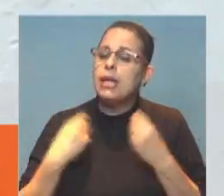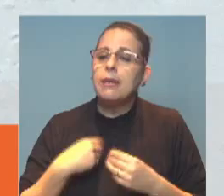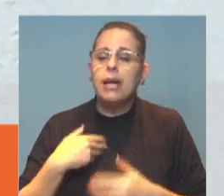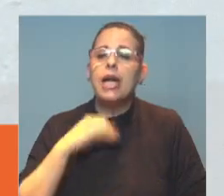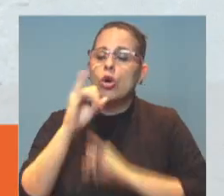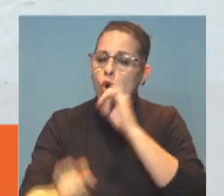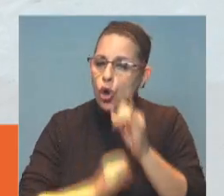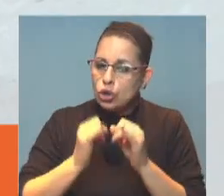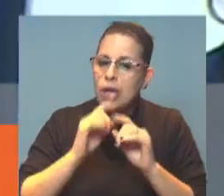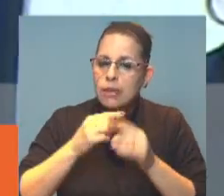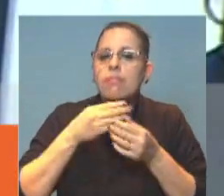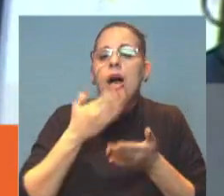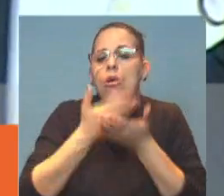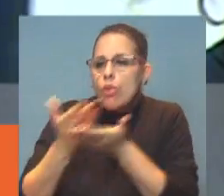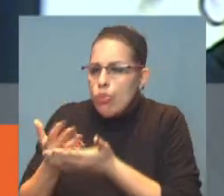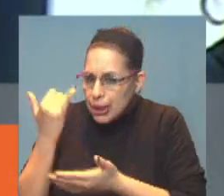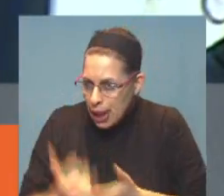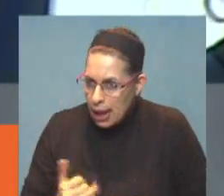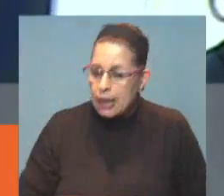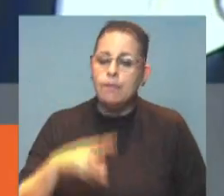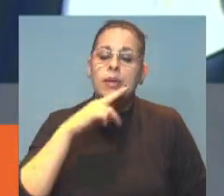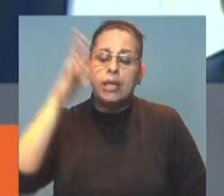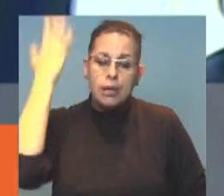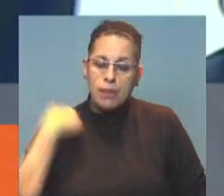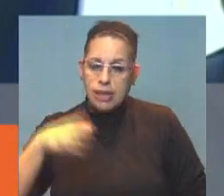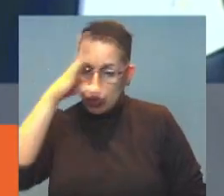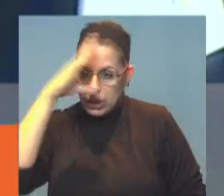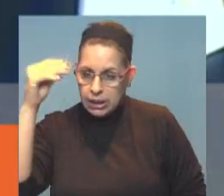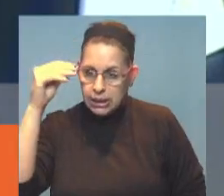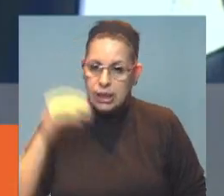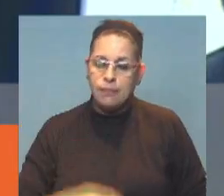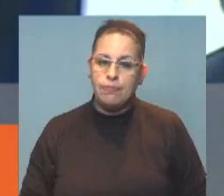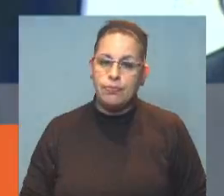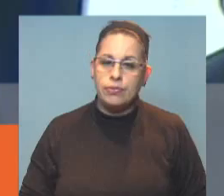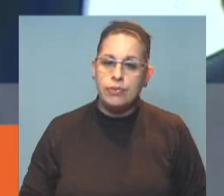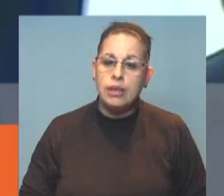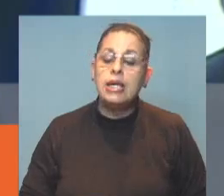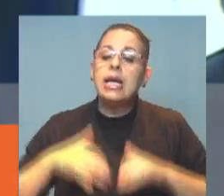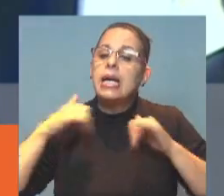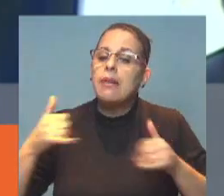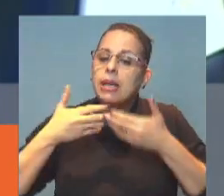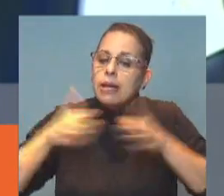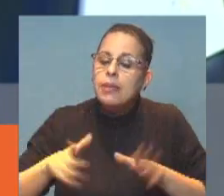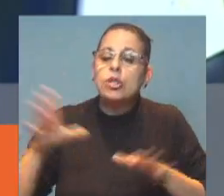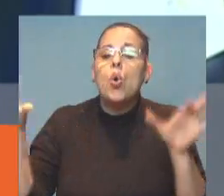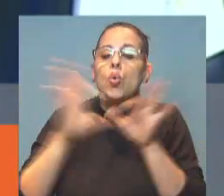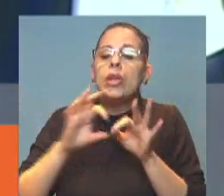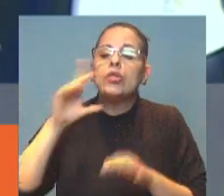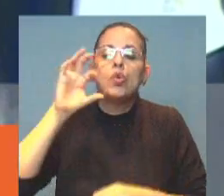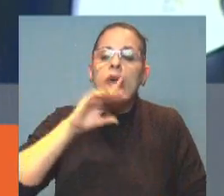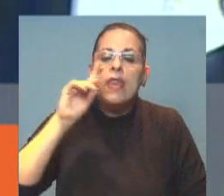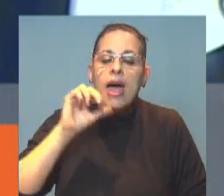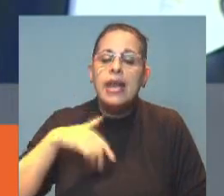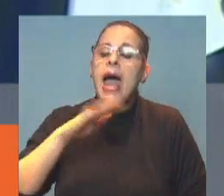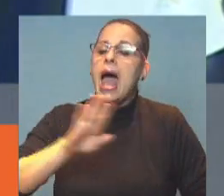plantear todas estas propuestas que tenemos. El viernes, Cristina Fernández de Kirchner abrió la campaña de Unidad Ciudadana con